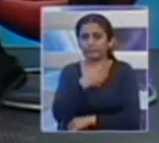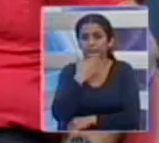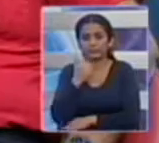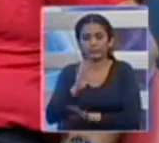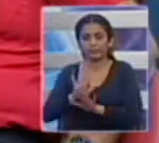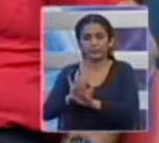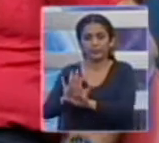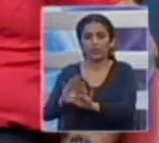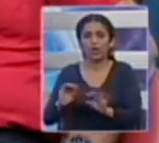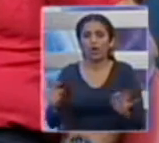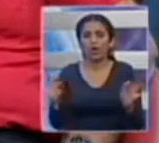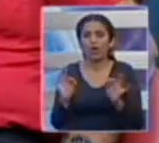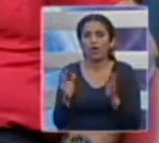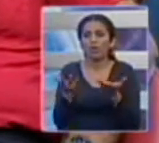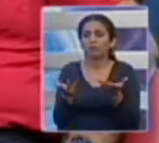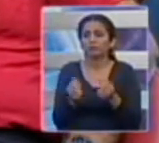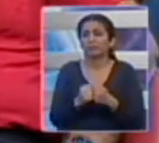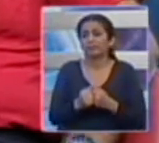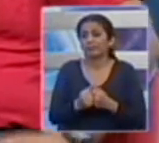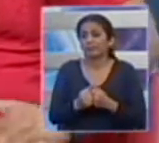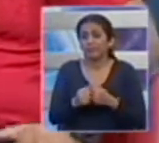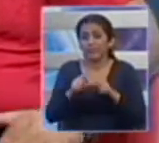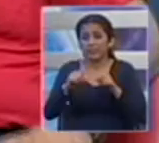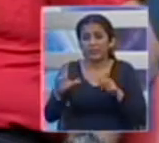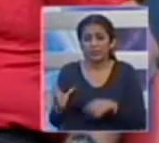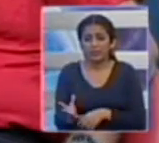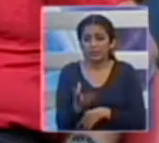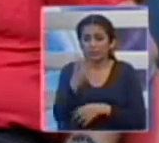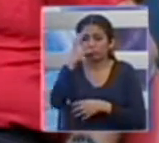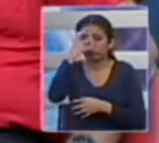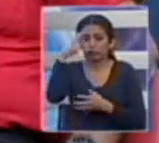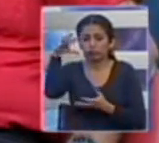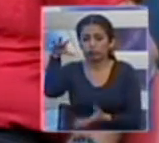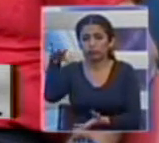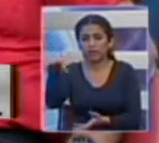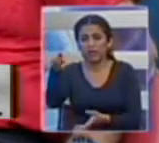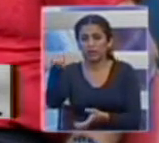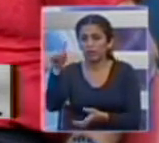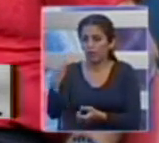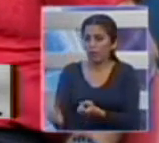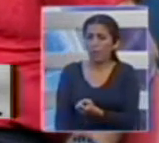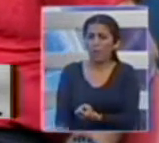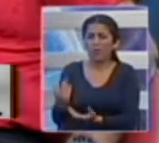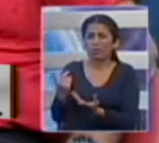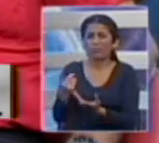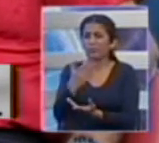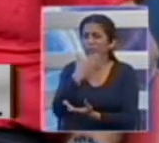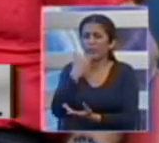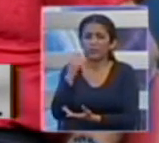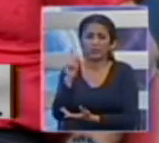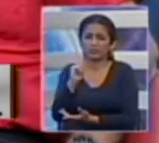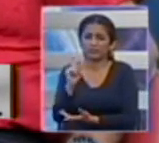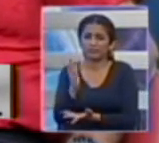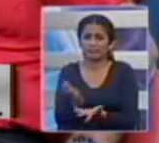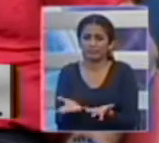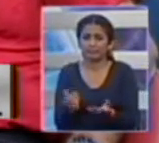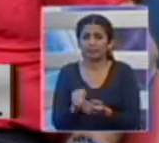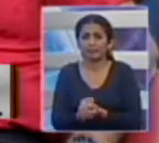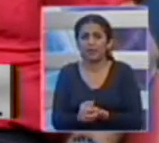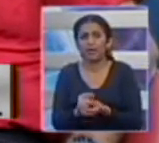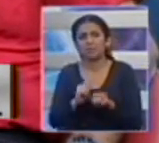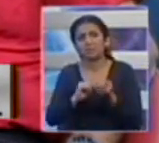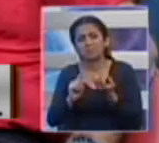la posición a la que ha llegado la institución en base a todas las estadísticas que se ha presentado.